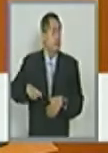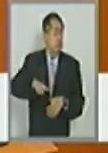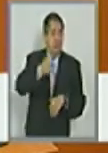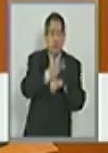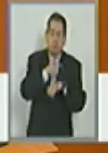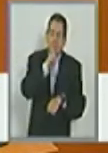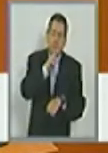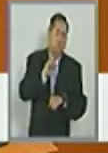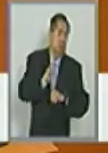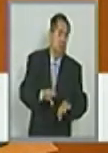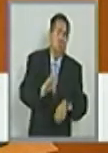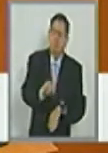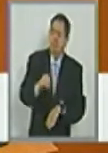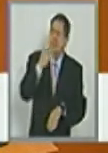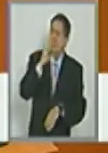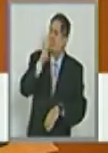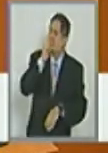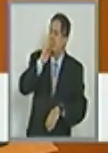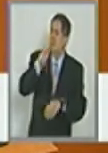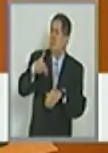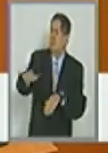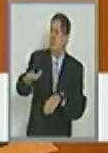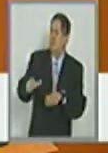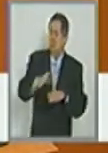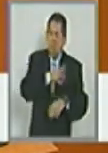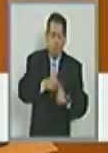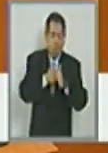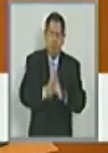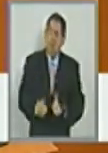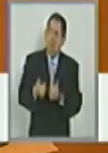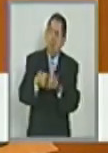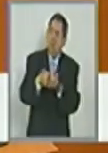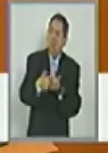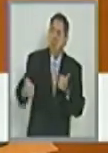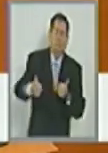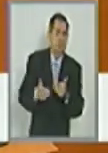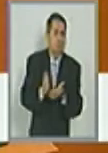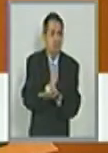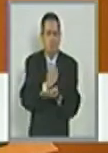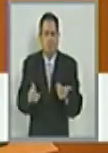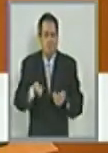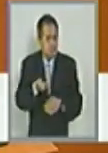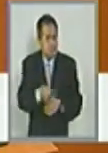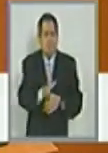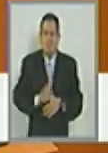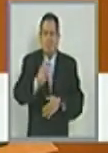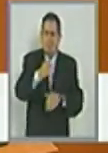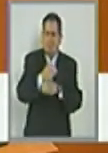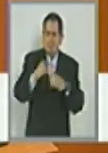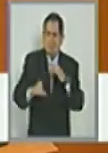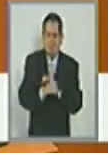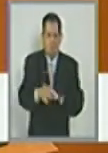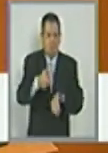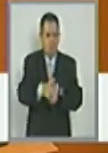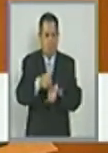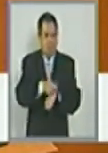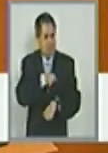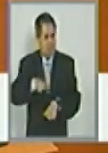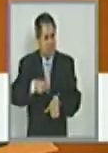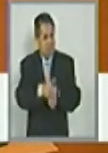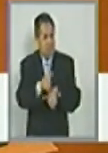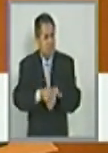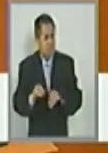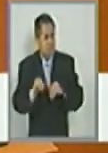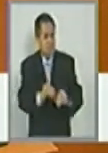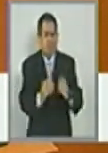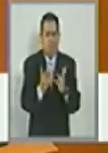edad sean arrebatados de sus familias, etiquetados como objetos, ¿sí? Como objetos y